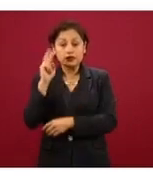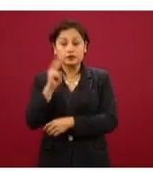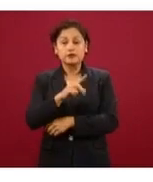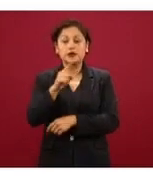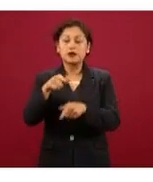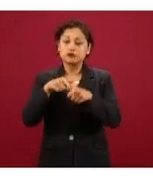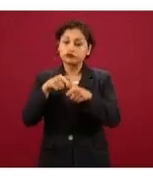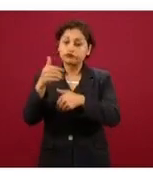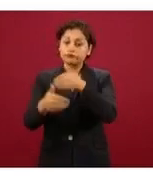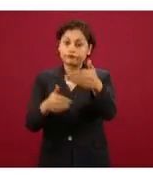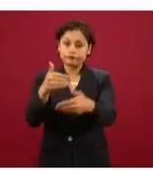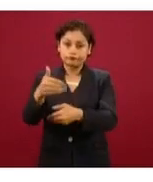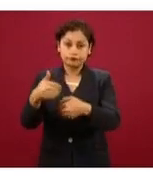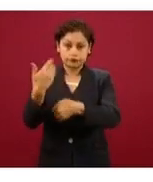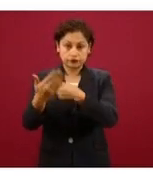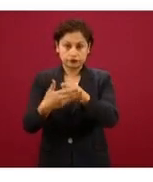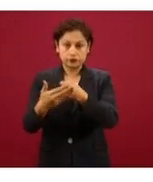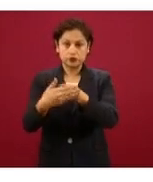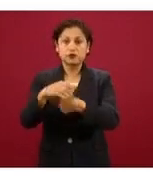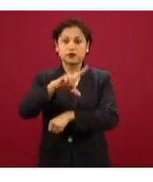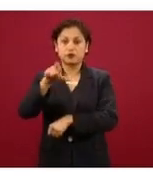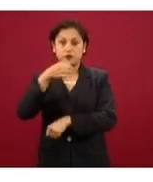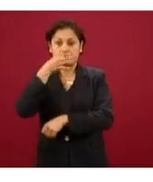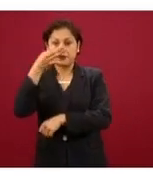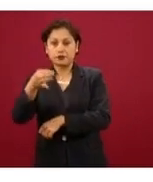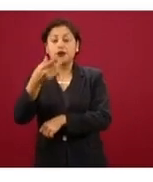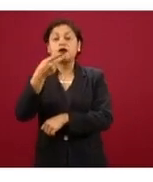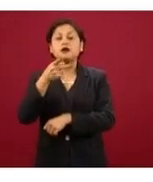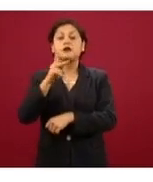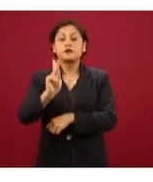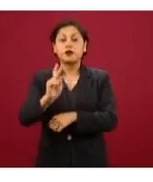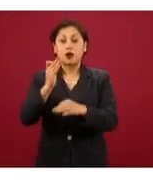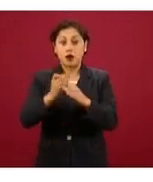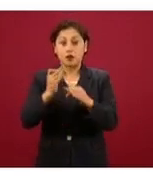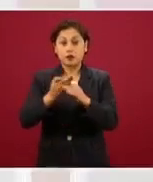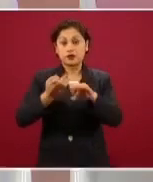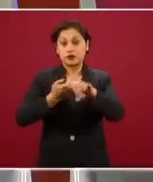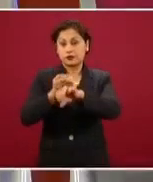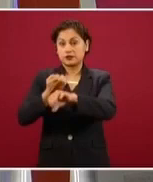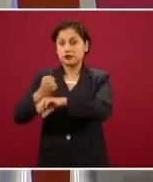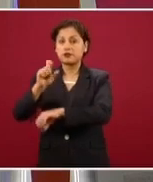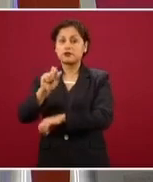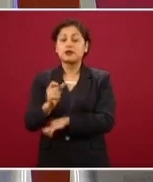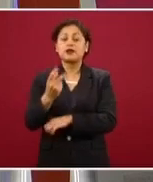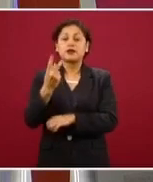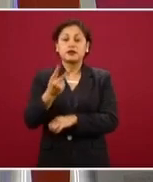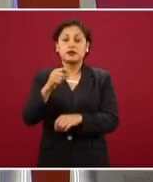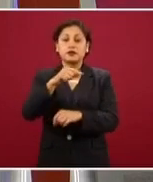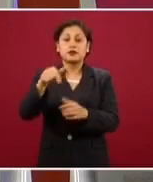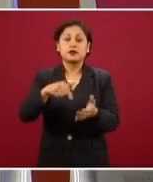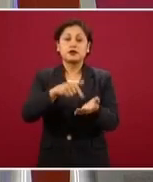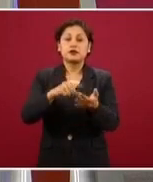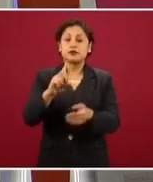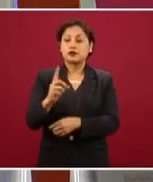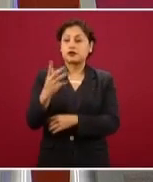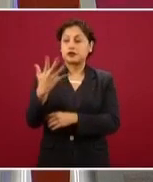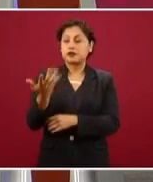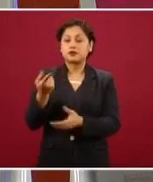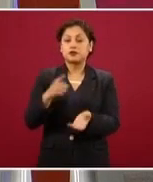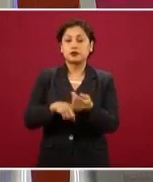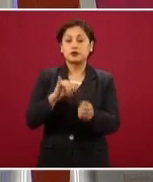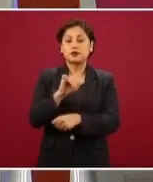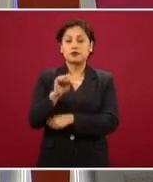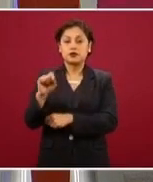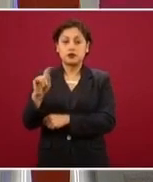lo informaremos en su momento. Pero por ahora están cubiertas 22 de las 35 subdelegaciones médicas del ISSSTE y esto